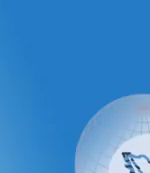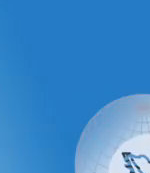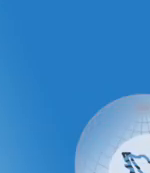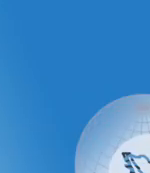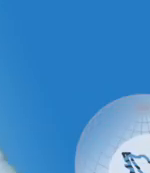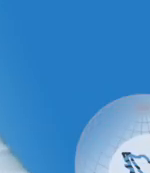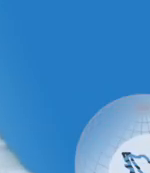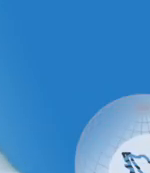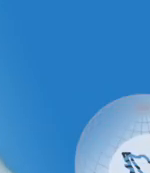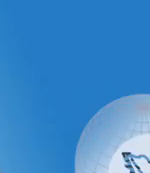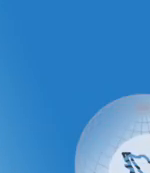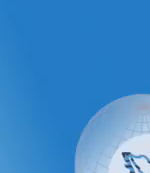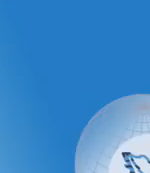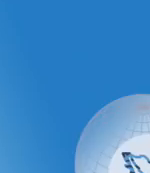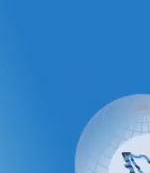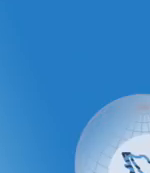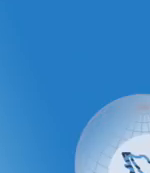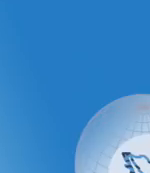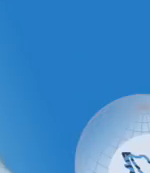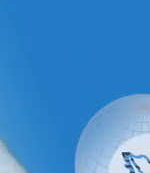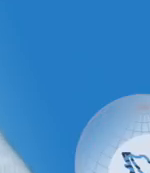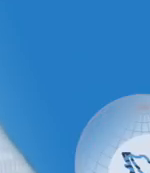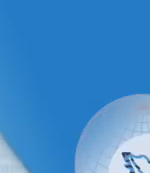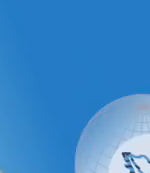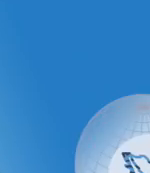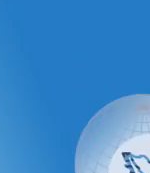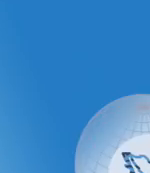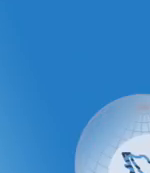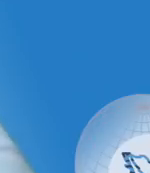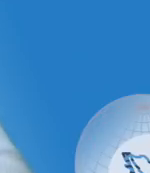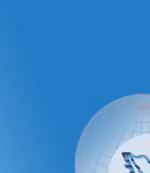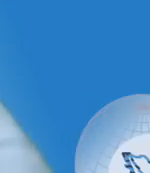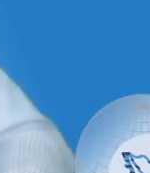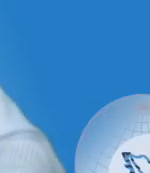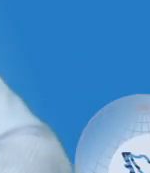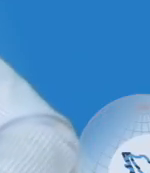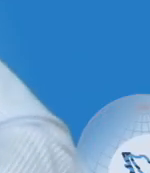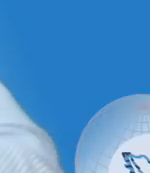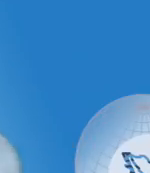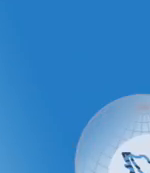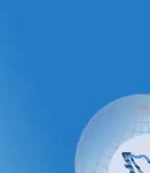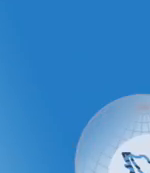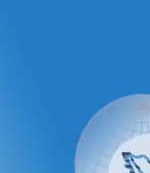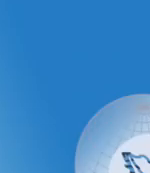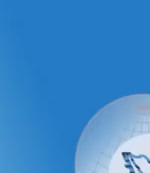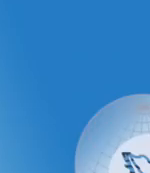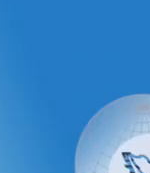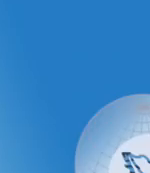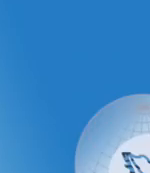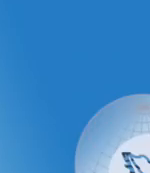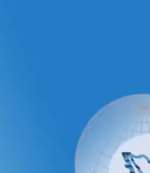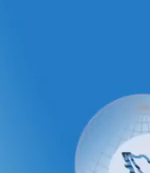Pues, ¿cómo ven ustedes lo que nos acaba de comentar el presidente? Un tema bastante polémico porque